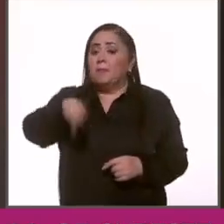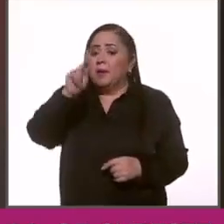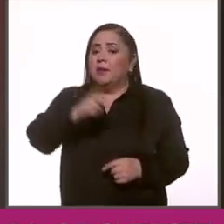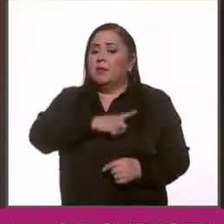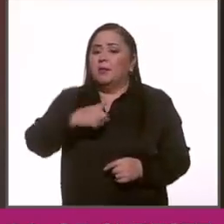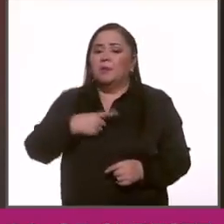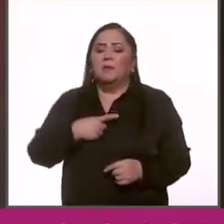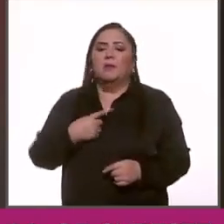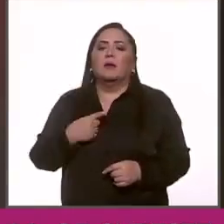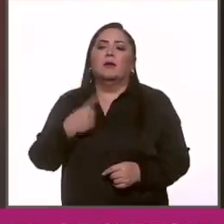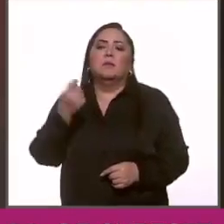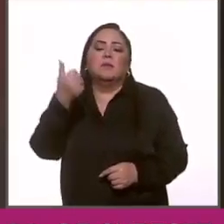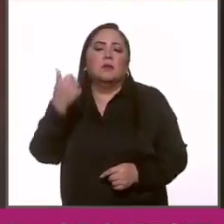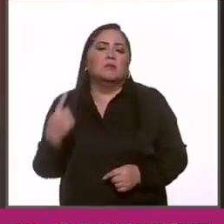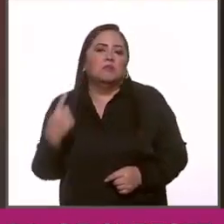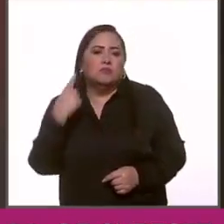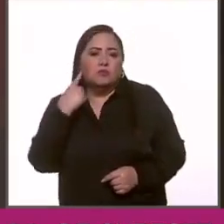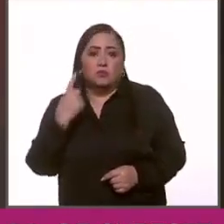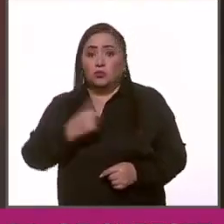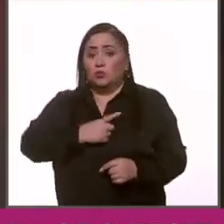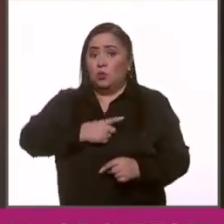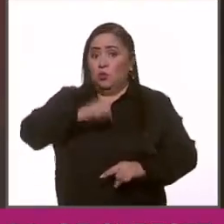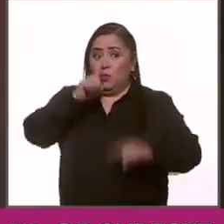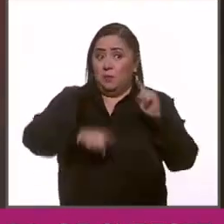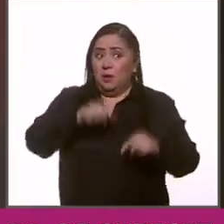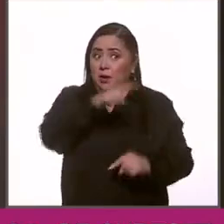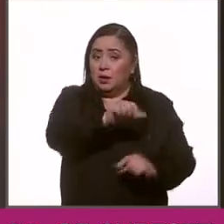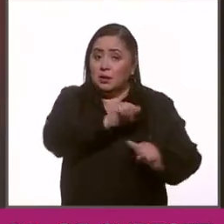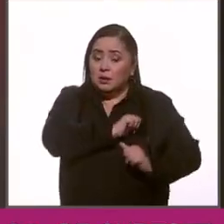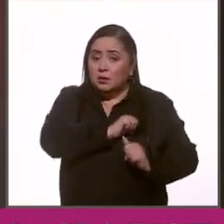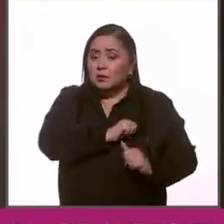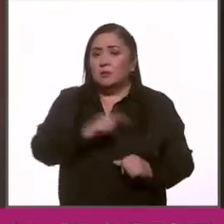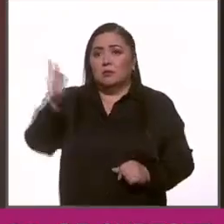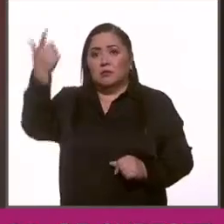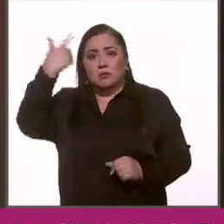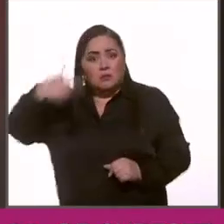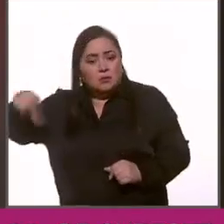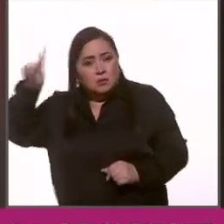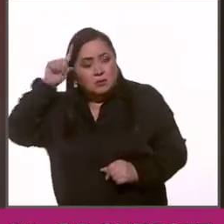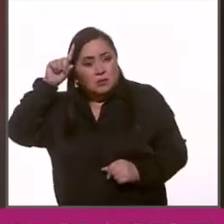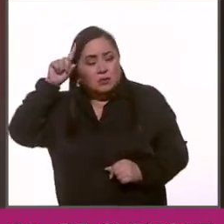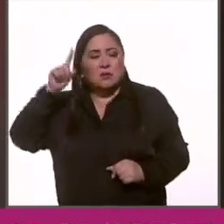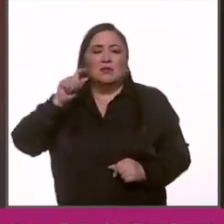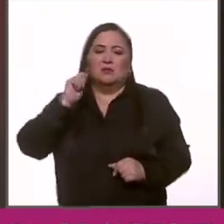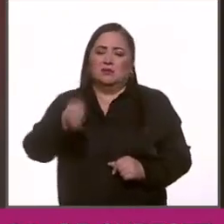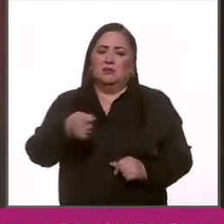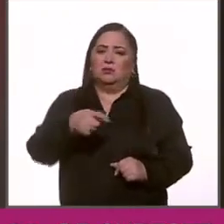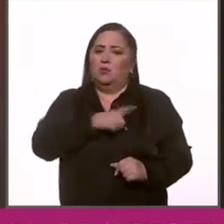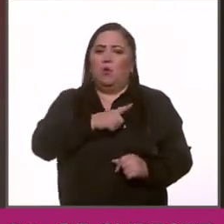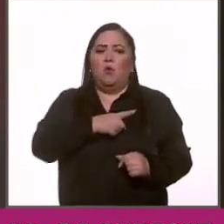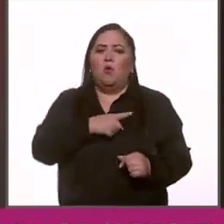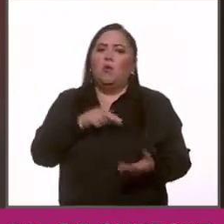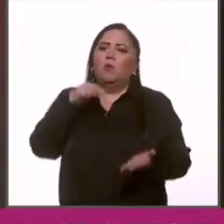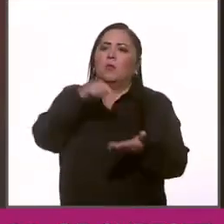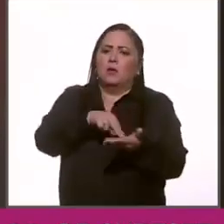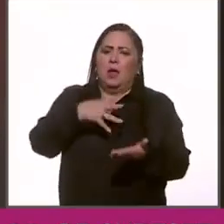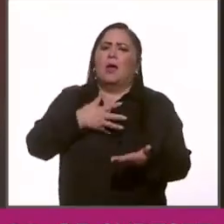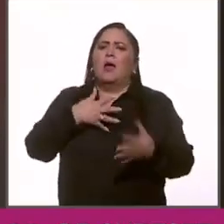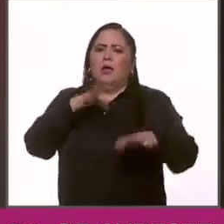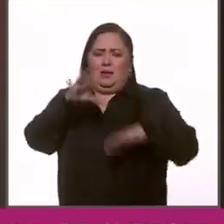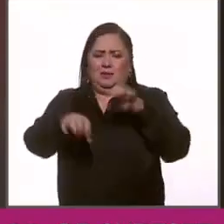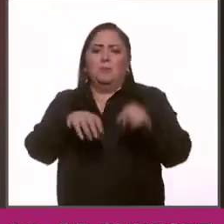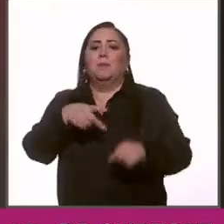escuchar lo que digo no solo depende del ejército no solo depende de la guardia nacional que esos dan presencia y hay detenciones en